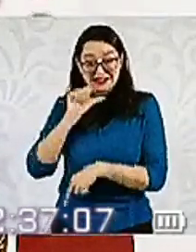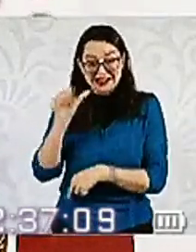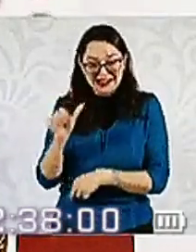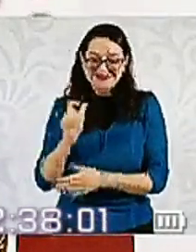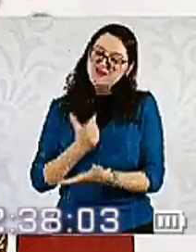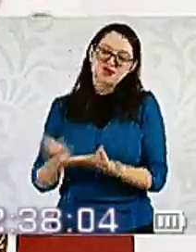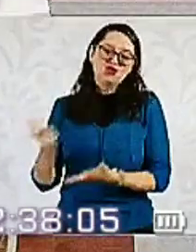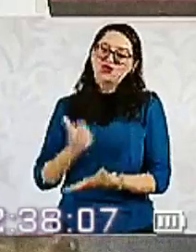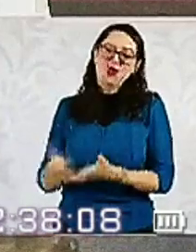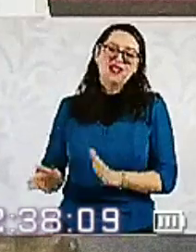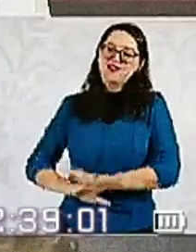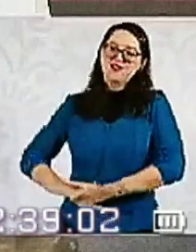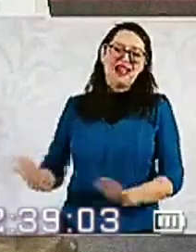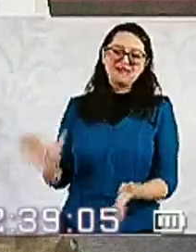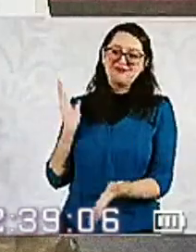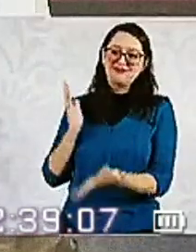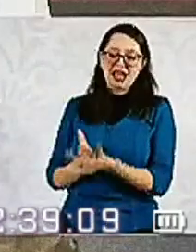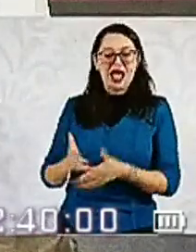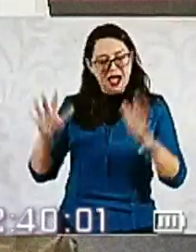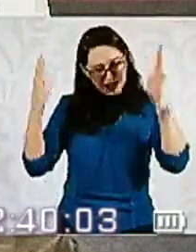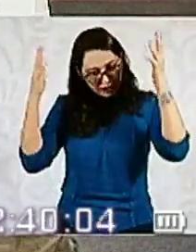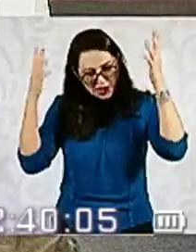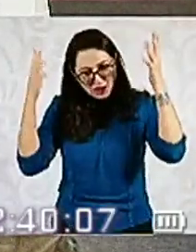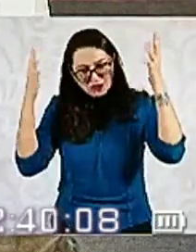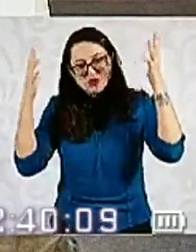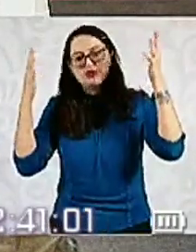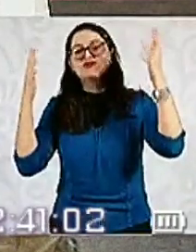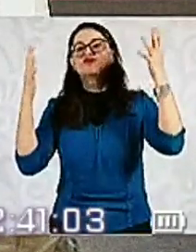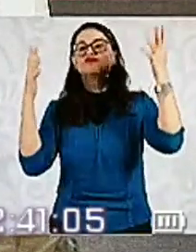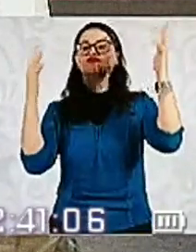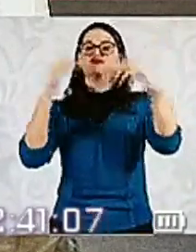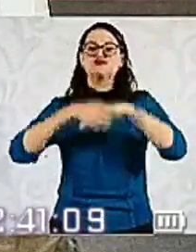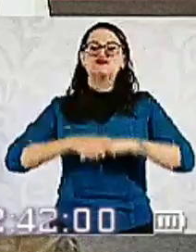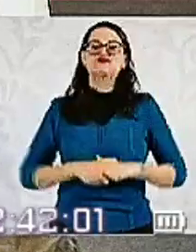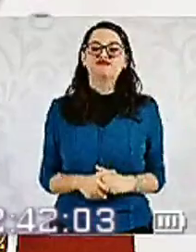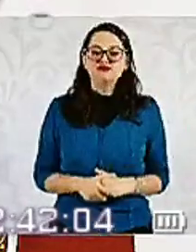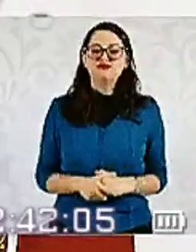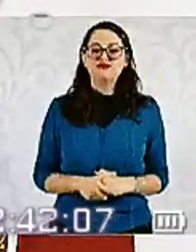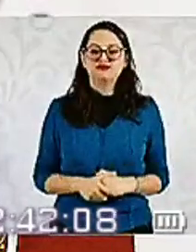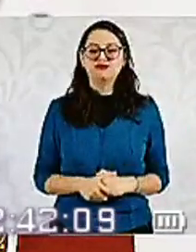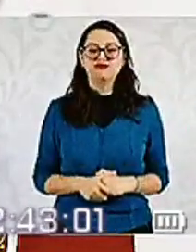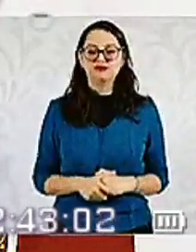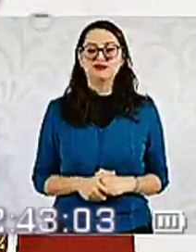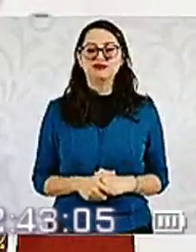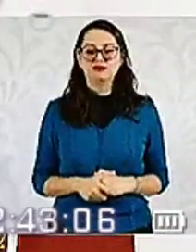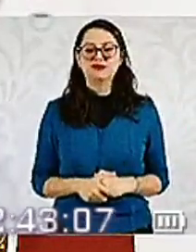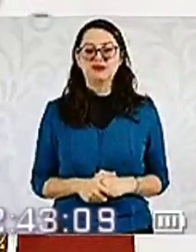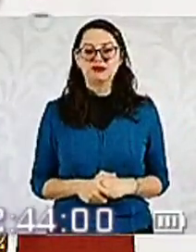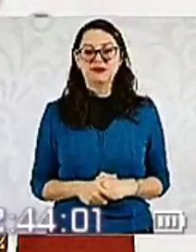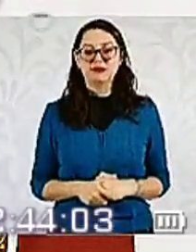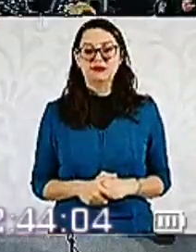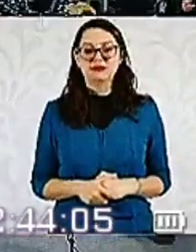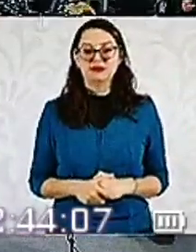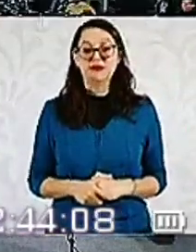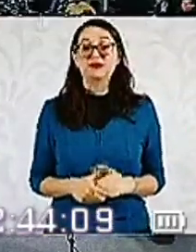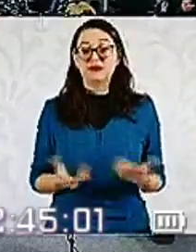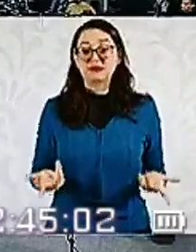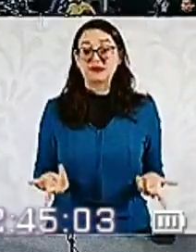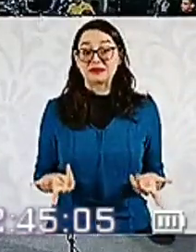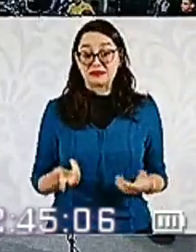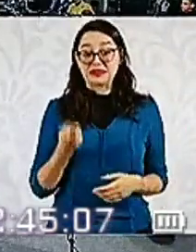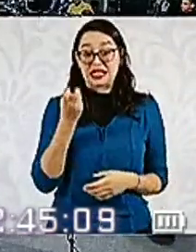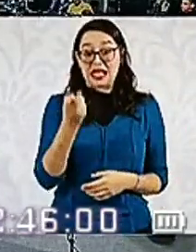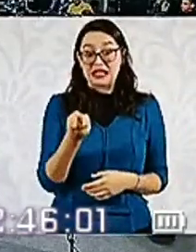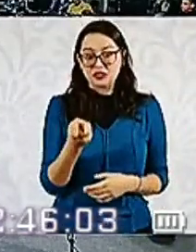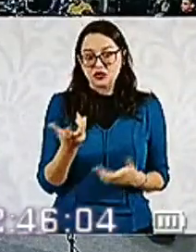de salario. Otro aplauso para el Consejo de la Judicatura. Es que ya tiene que precisamente actuar